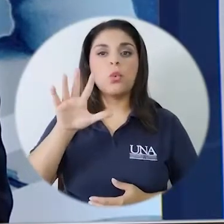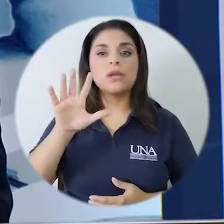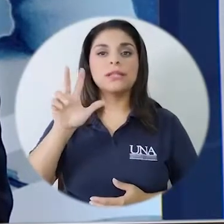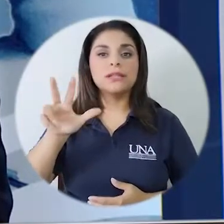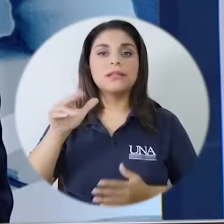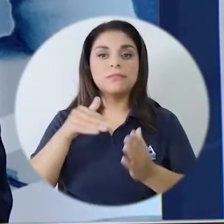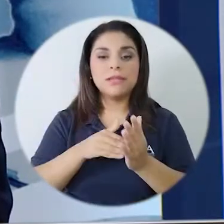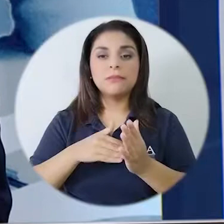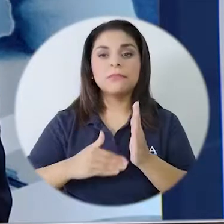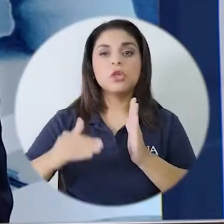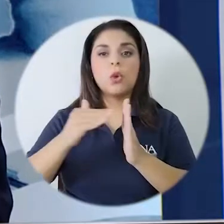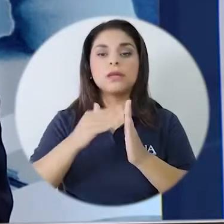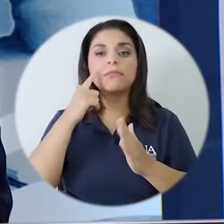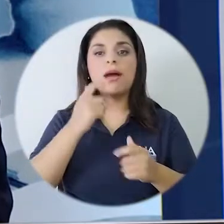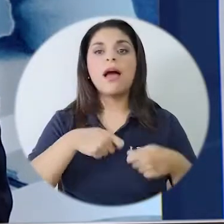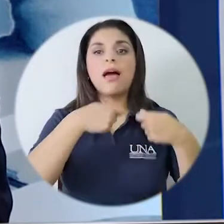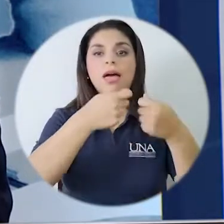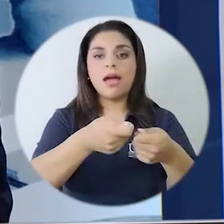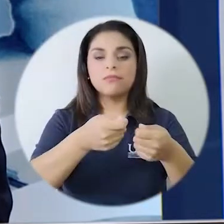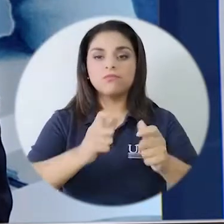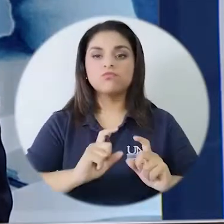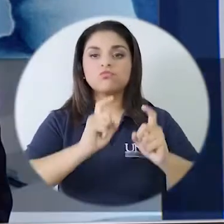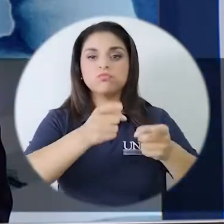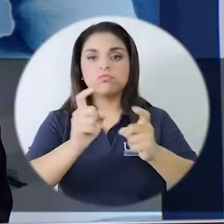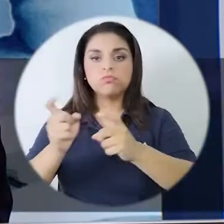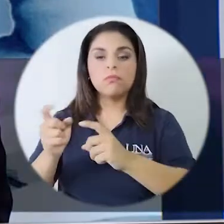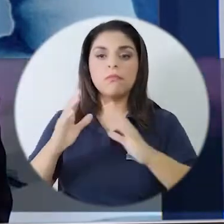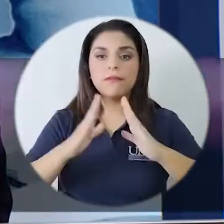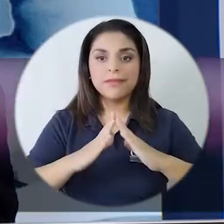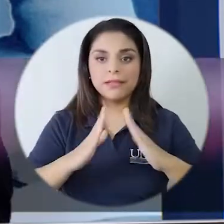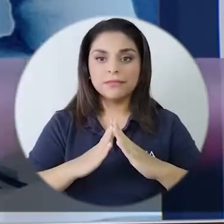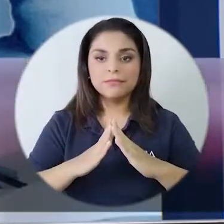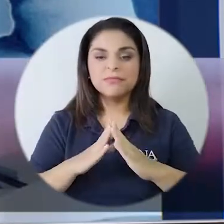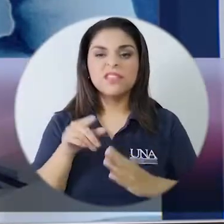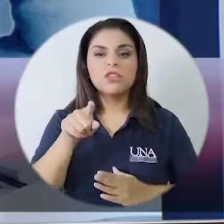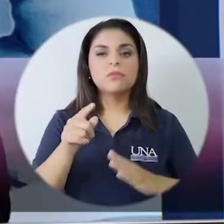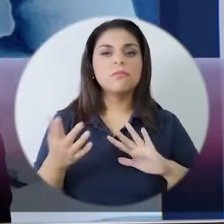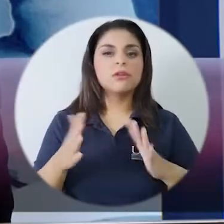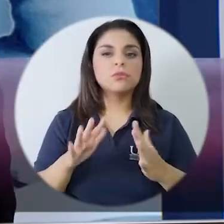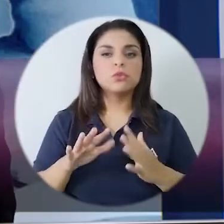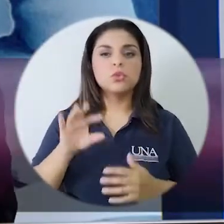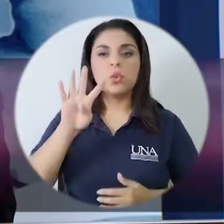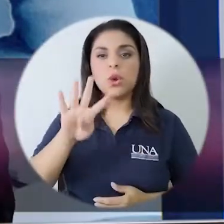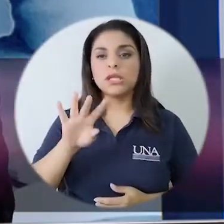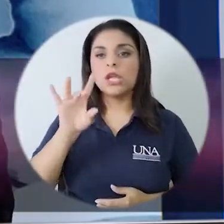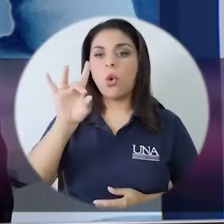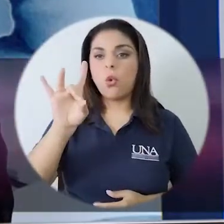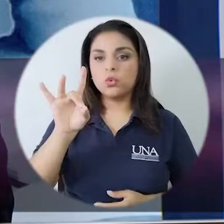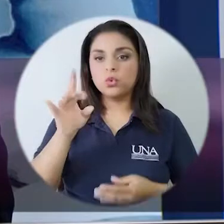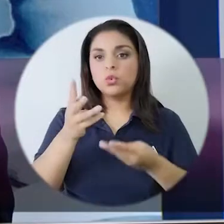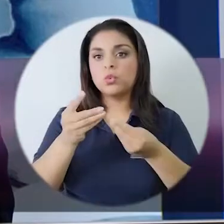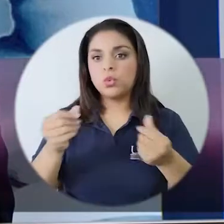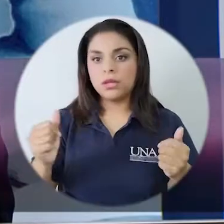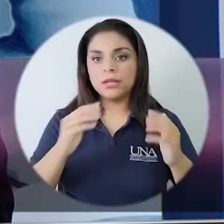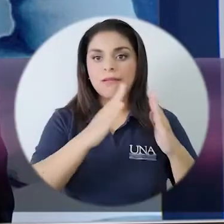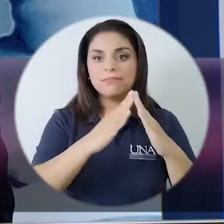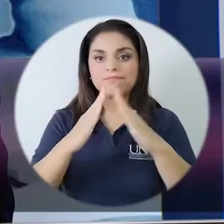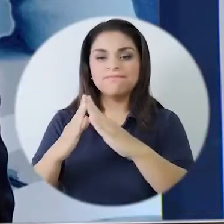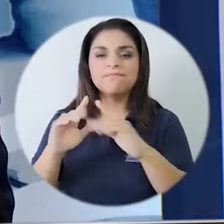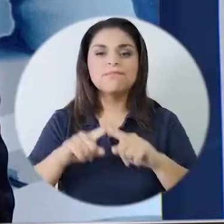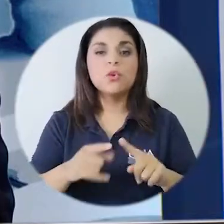colones para otorgar 9.500 bonos de vivienda. Esto es más o menos unas 48 soluciones habitacionales. ¿Qué